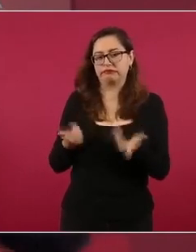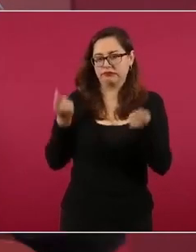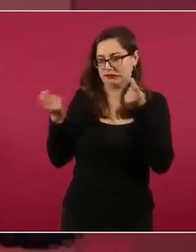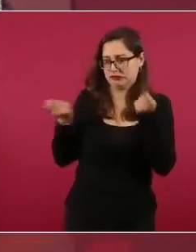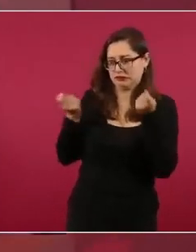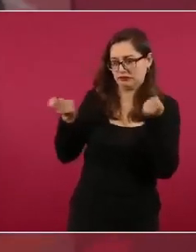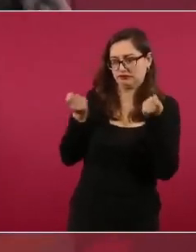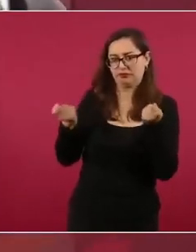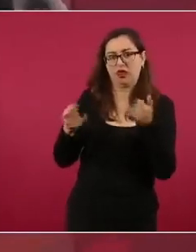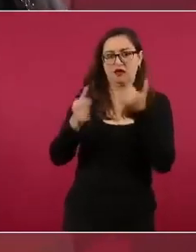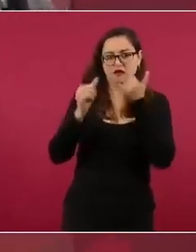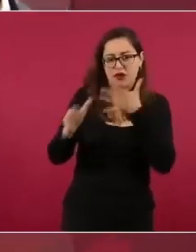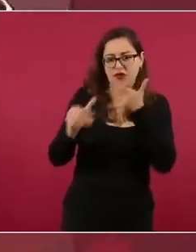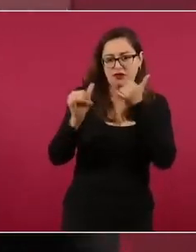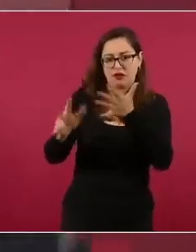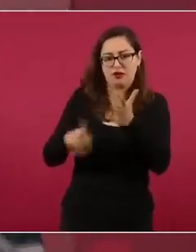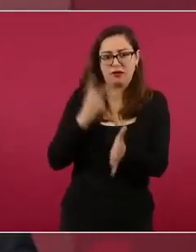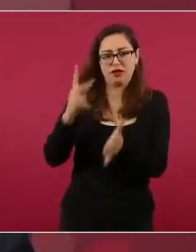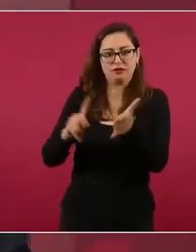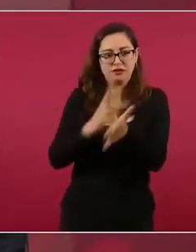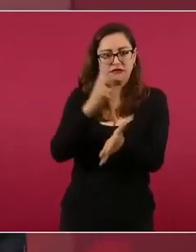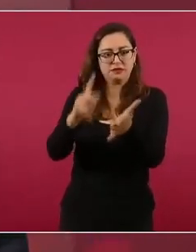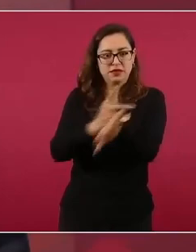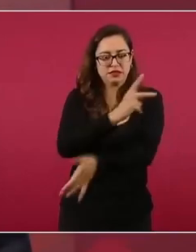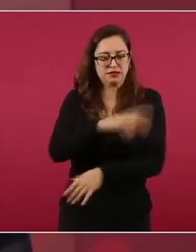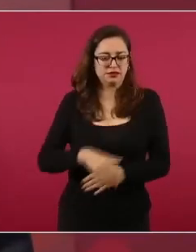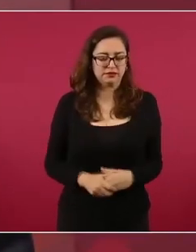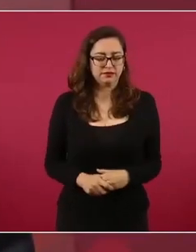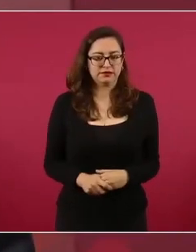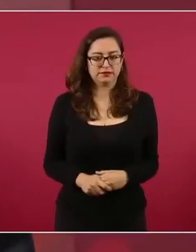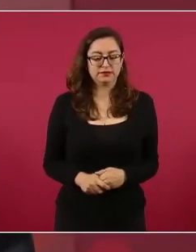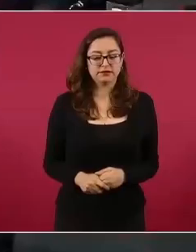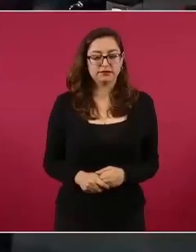y puedan hacer fraudes electorales.